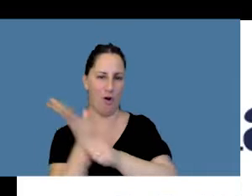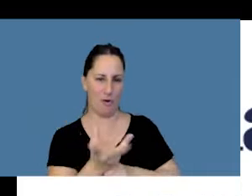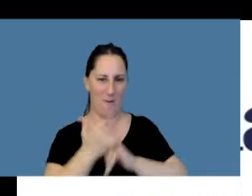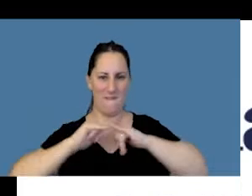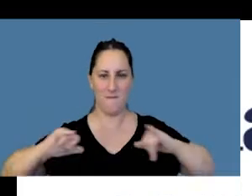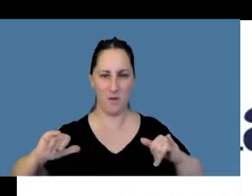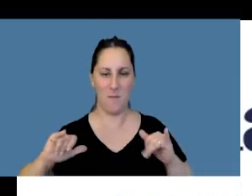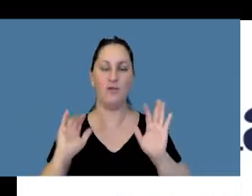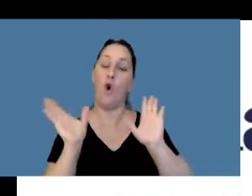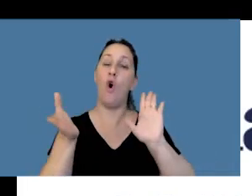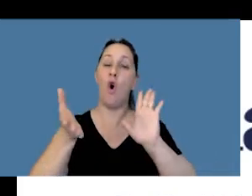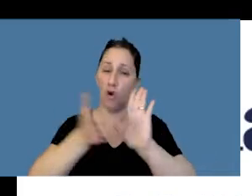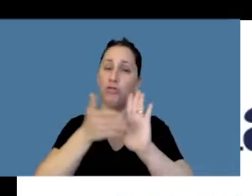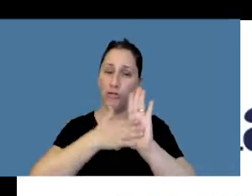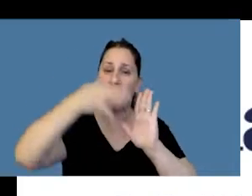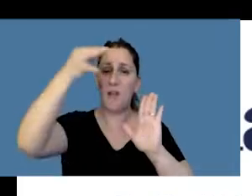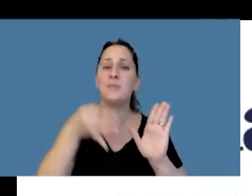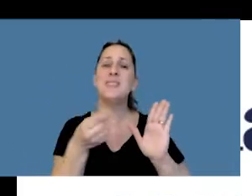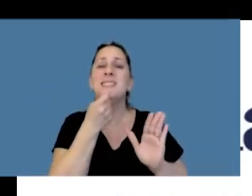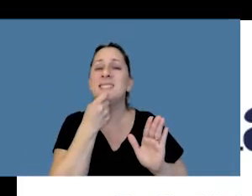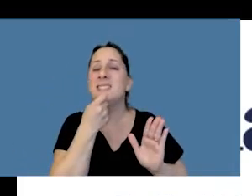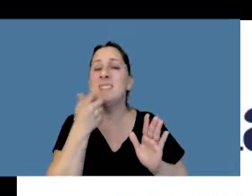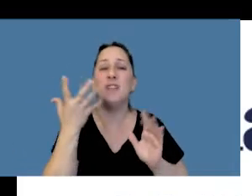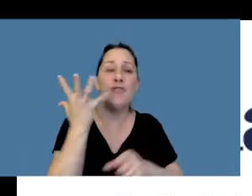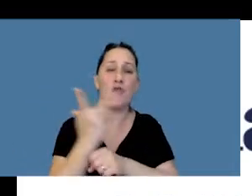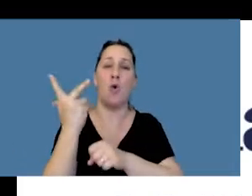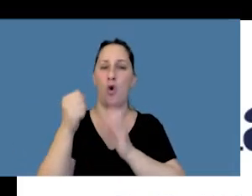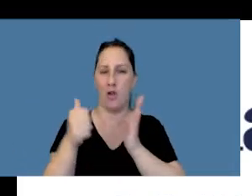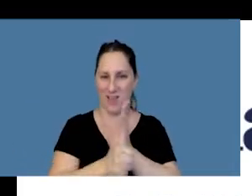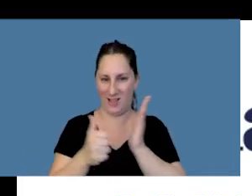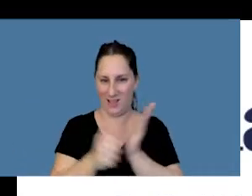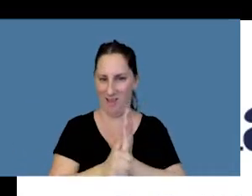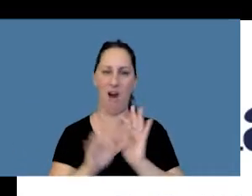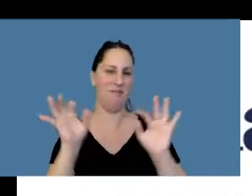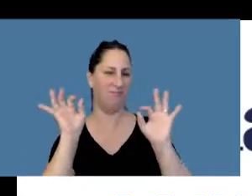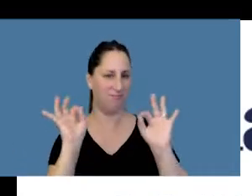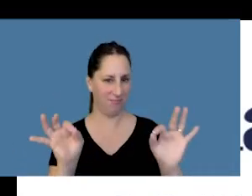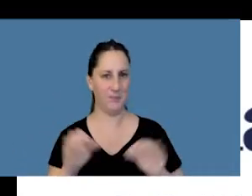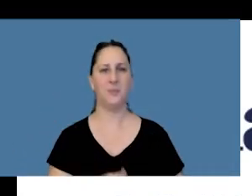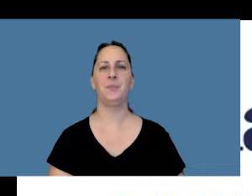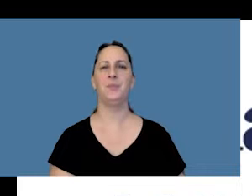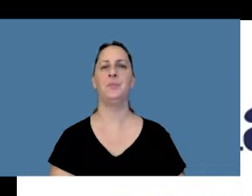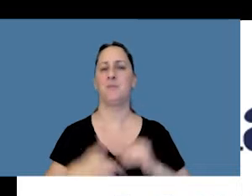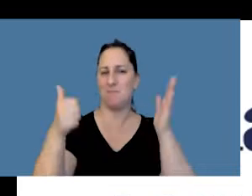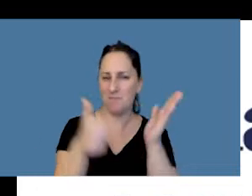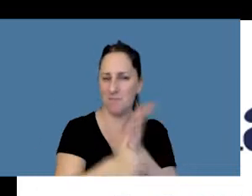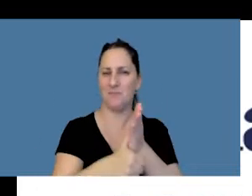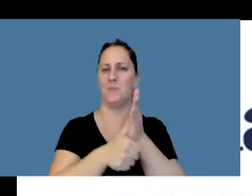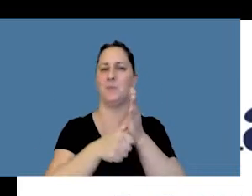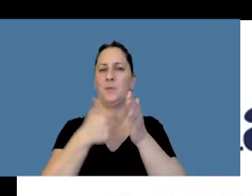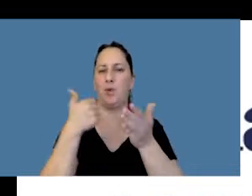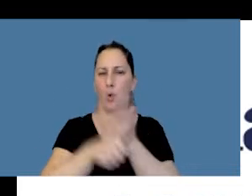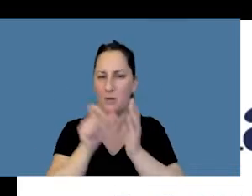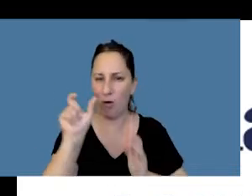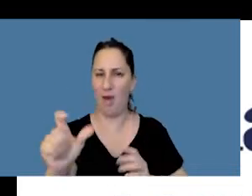dejar constancia en el caso de robos de identidad. La registración de estos datos identificatorios